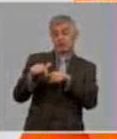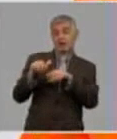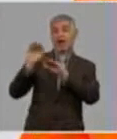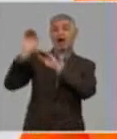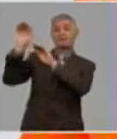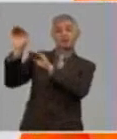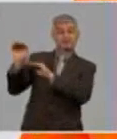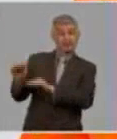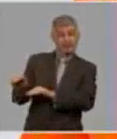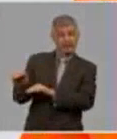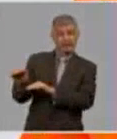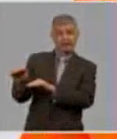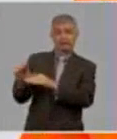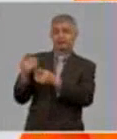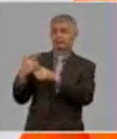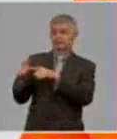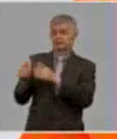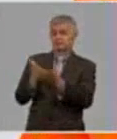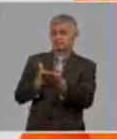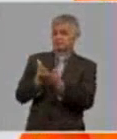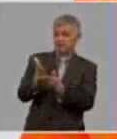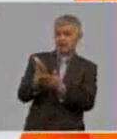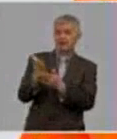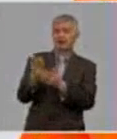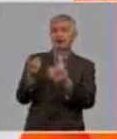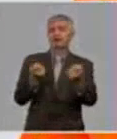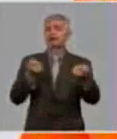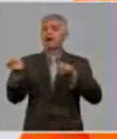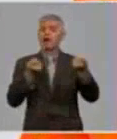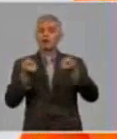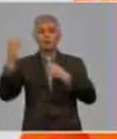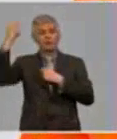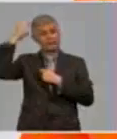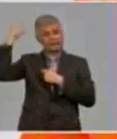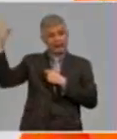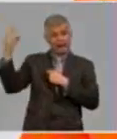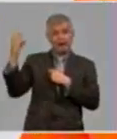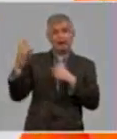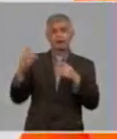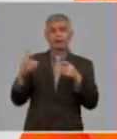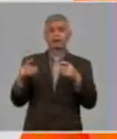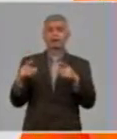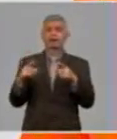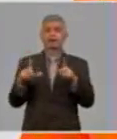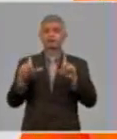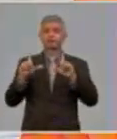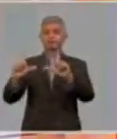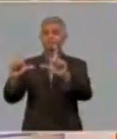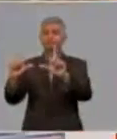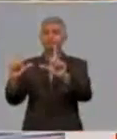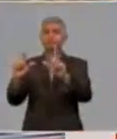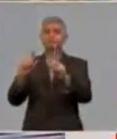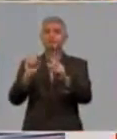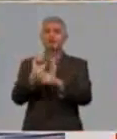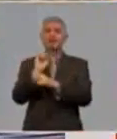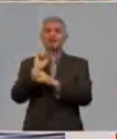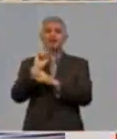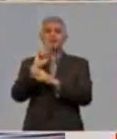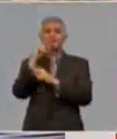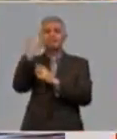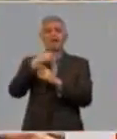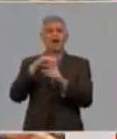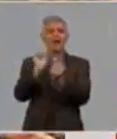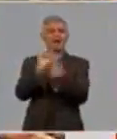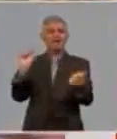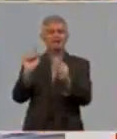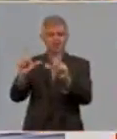almacenes. Se mantiene la circulación de vehículos estatales con los requerimientos de una autorización. Se restablece el servicio de revisión técnica que